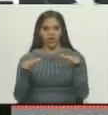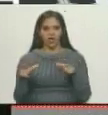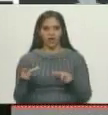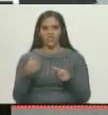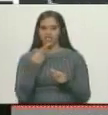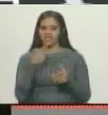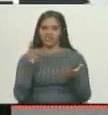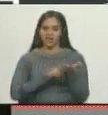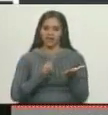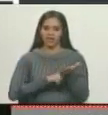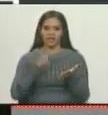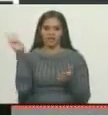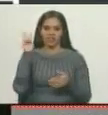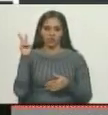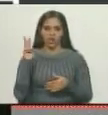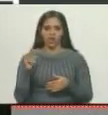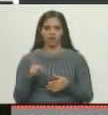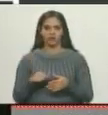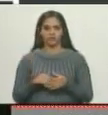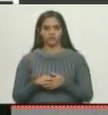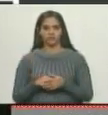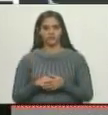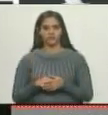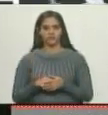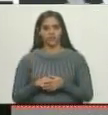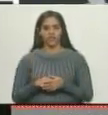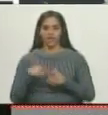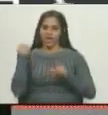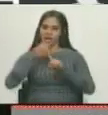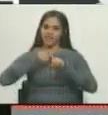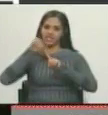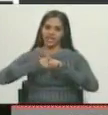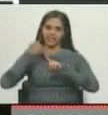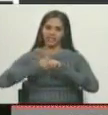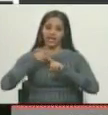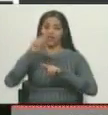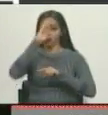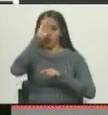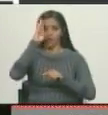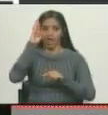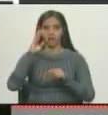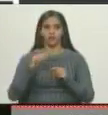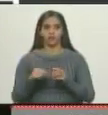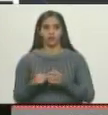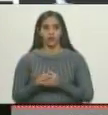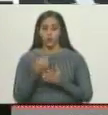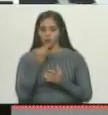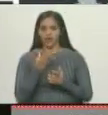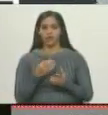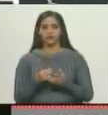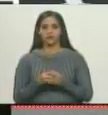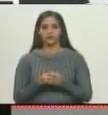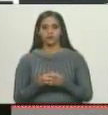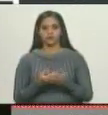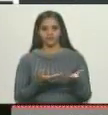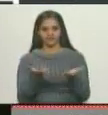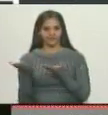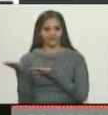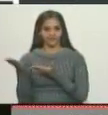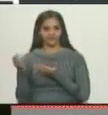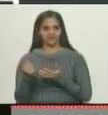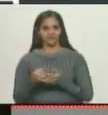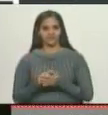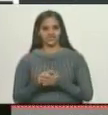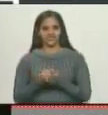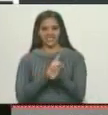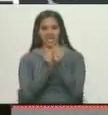la verdad de Venezuela. A batallar, Diosdado Cabello Rondón. Bueno, te hago el pase.